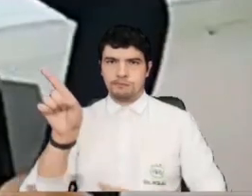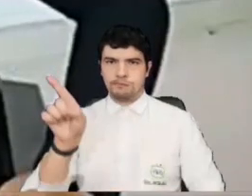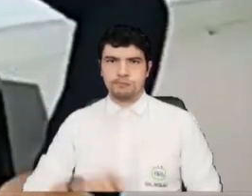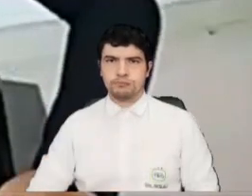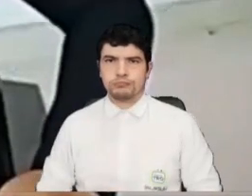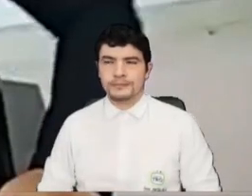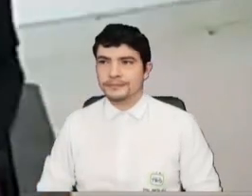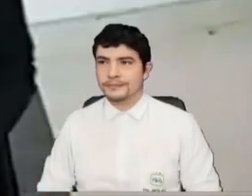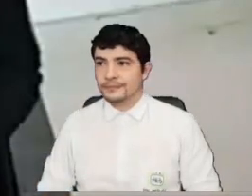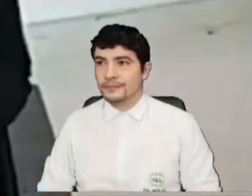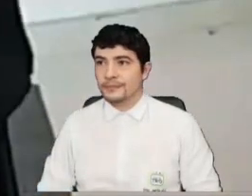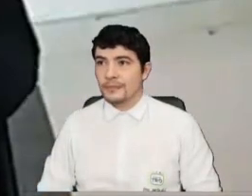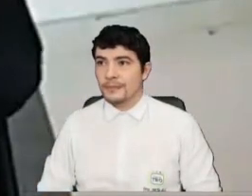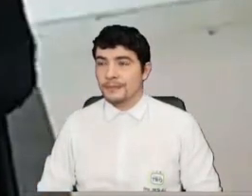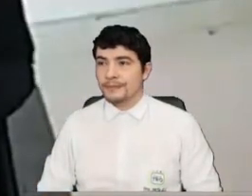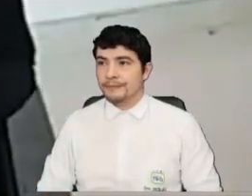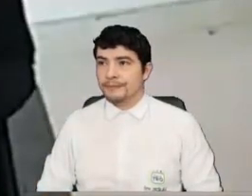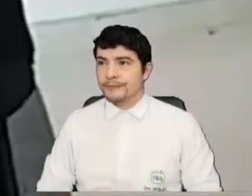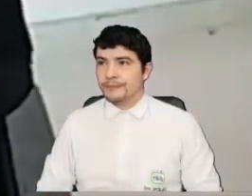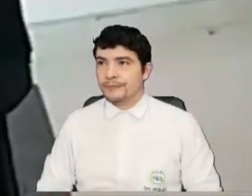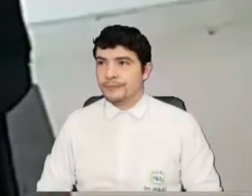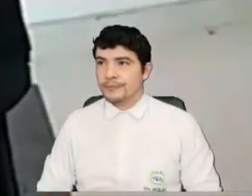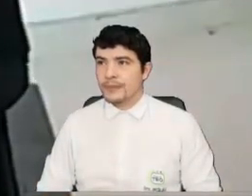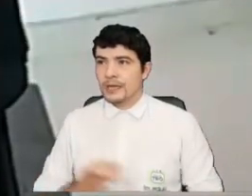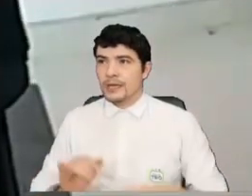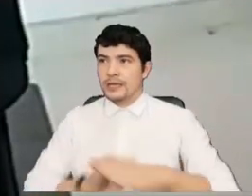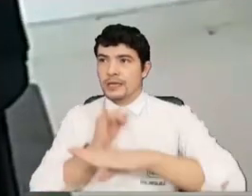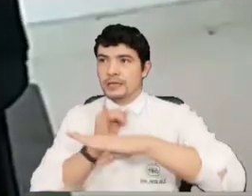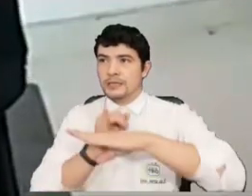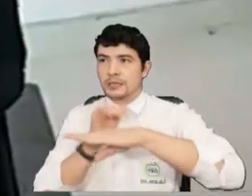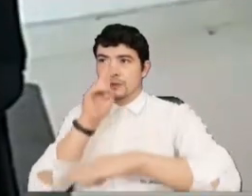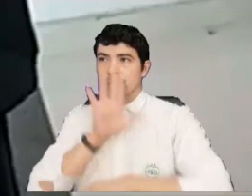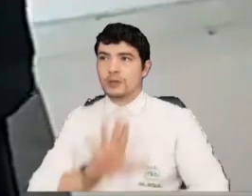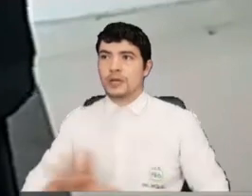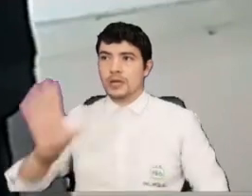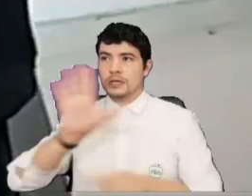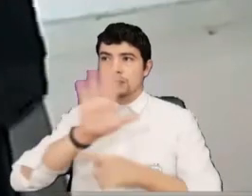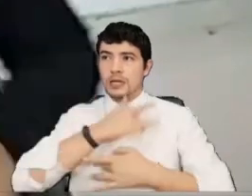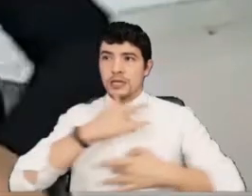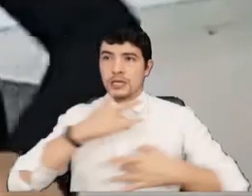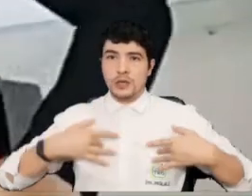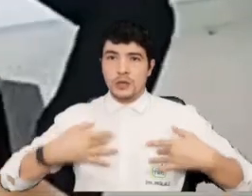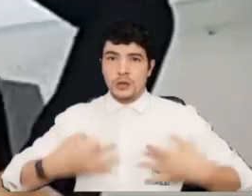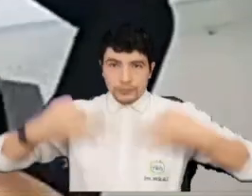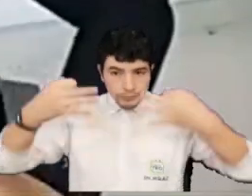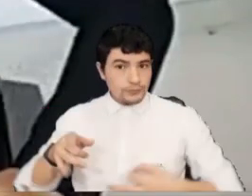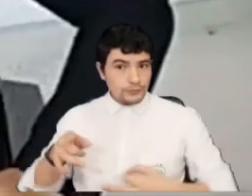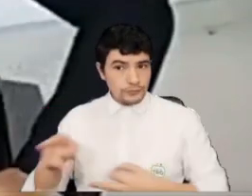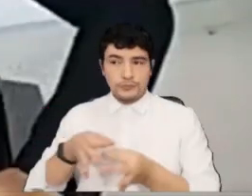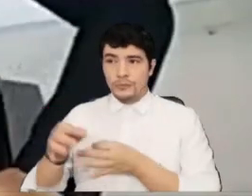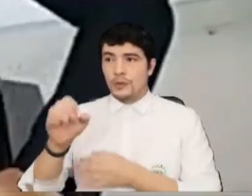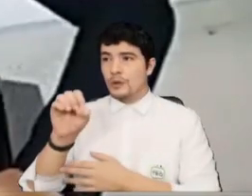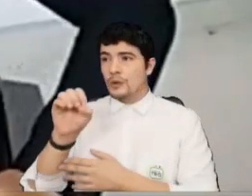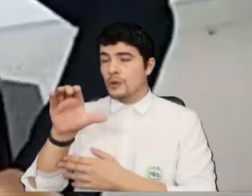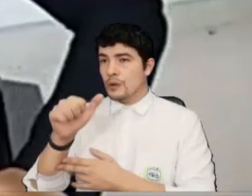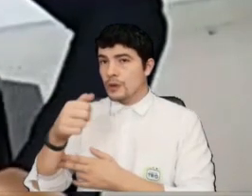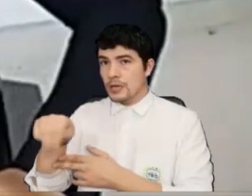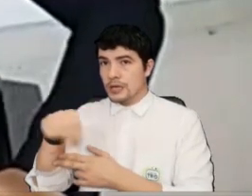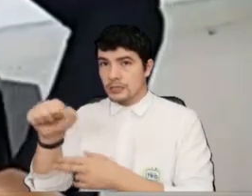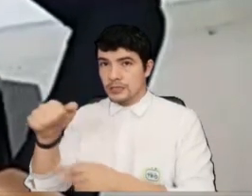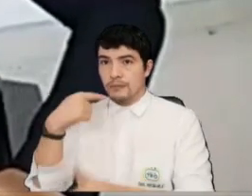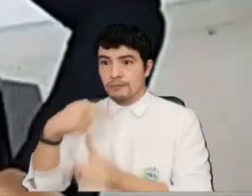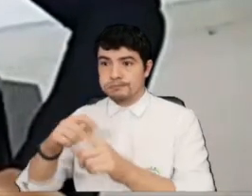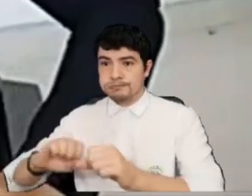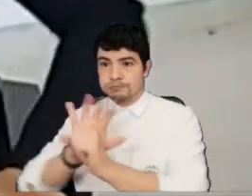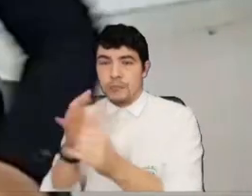Muy bien, el Instituto Nacional de Salud confirmó un nuevo caso positivo para COVID-19 en Ocaña. Con este ya son 10